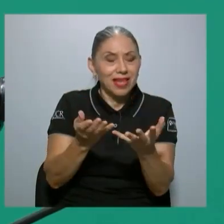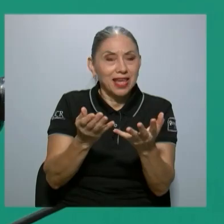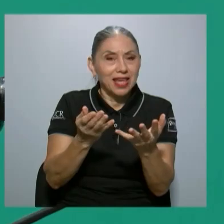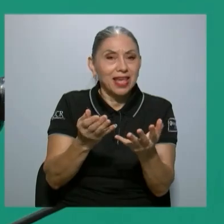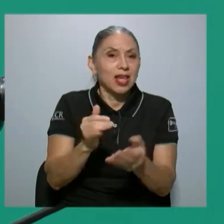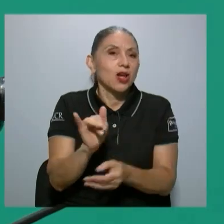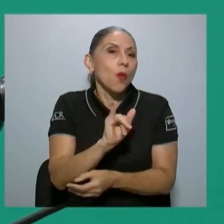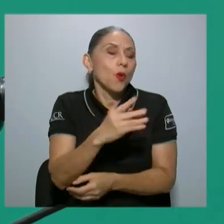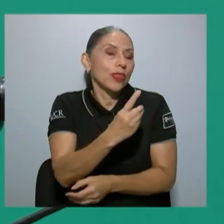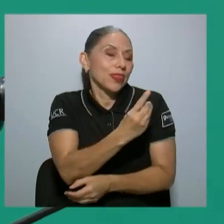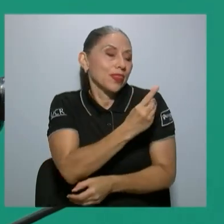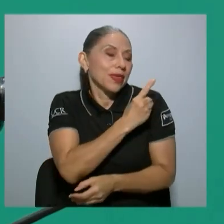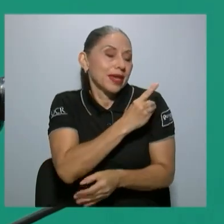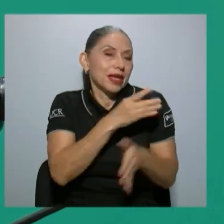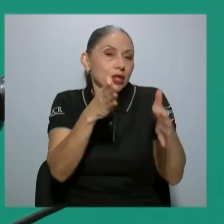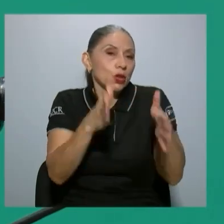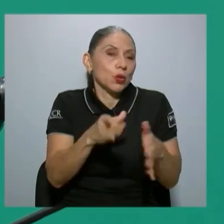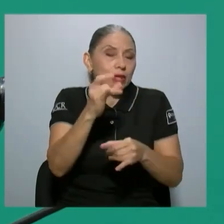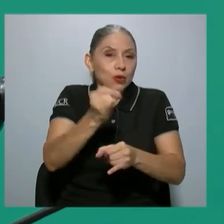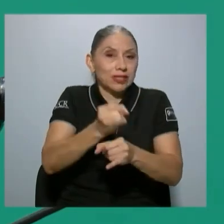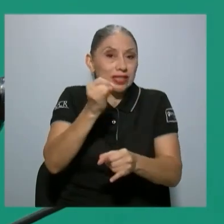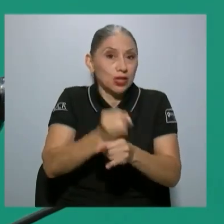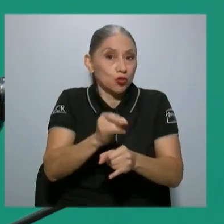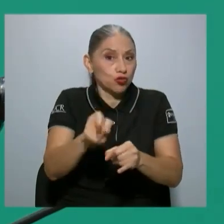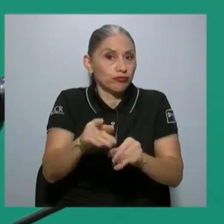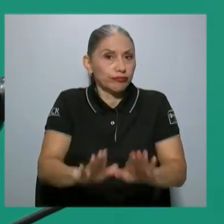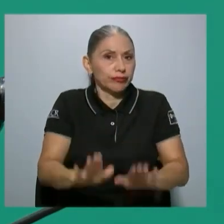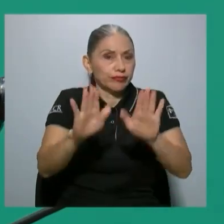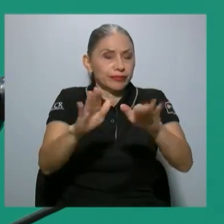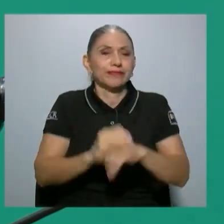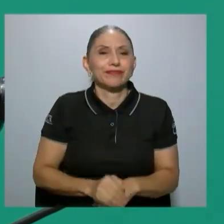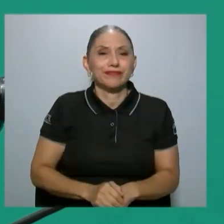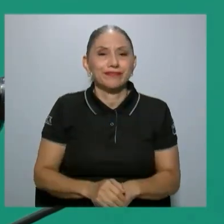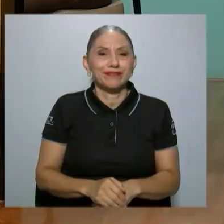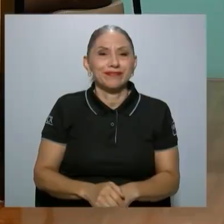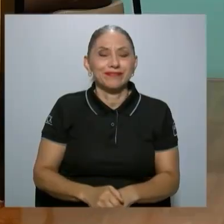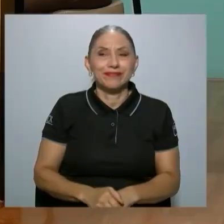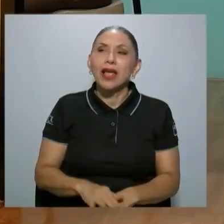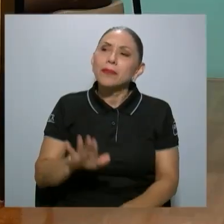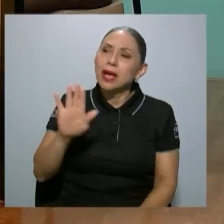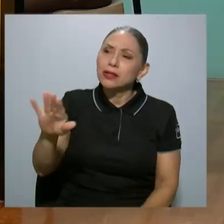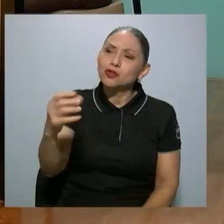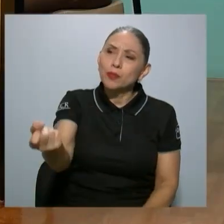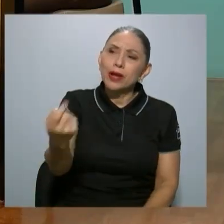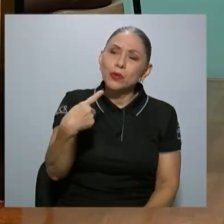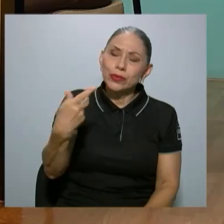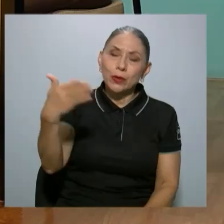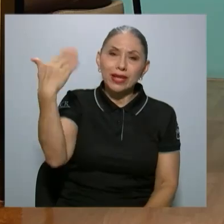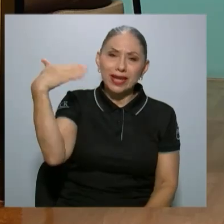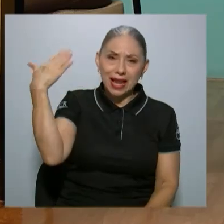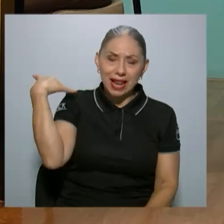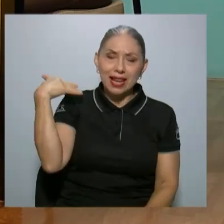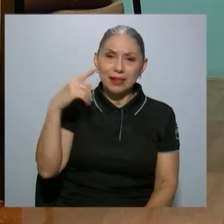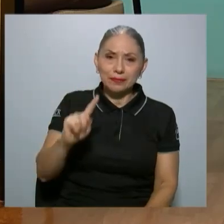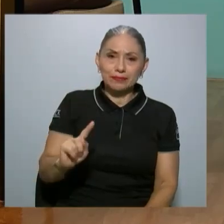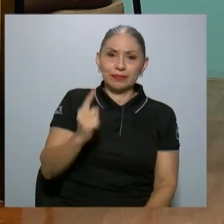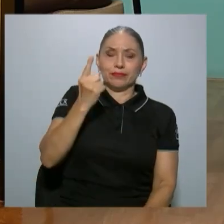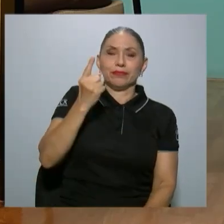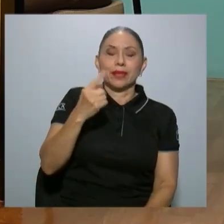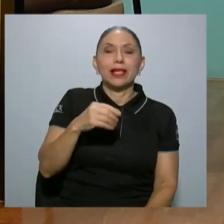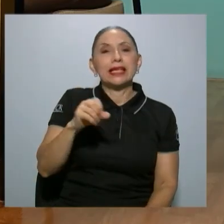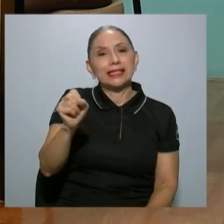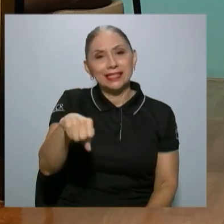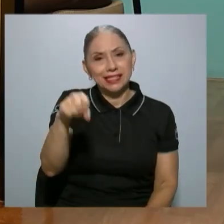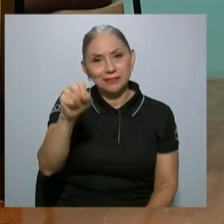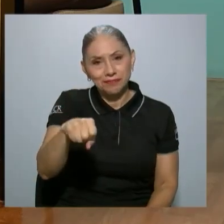instituto de esa magnitud. Sí, como para volver a su pregunta original, un poco